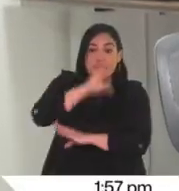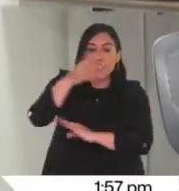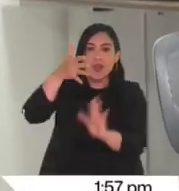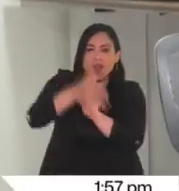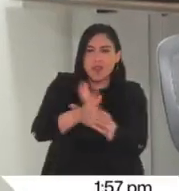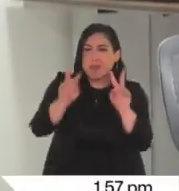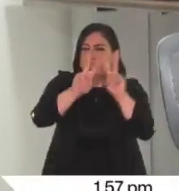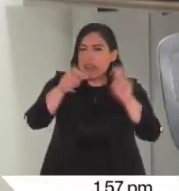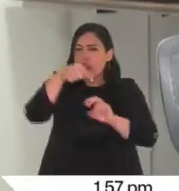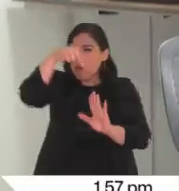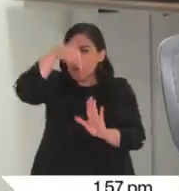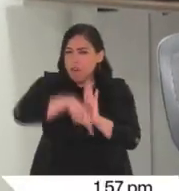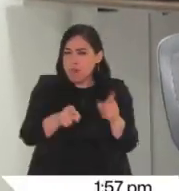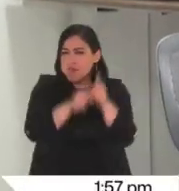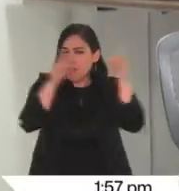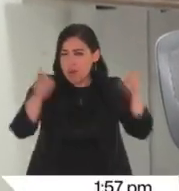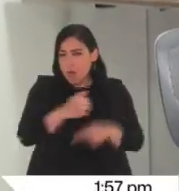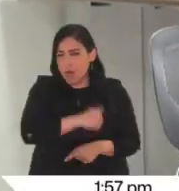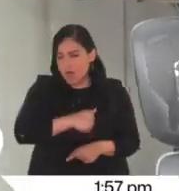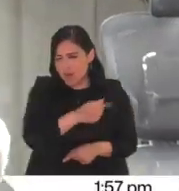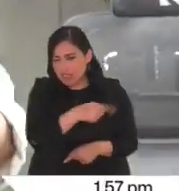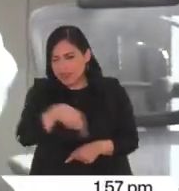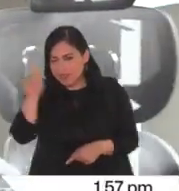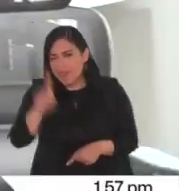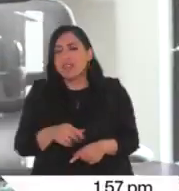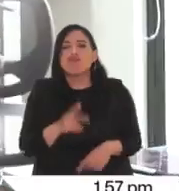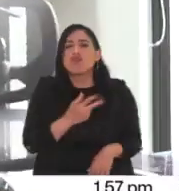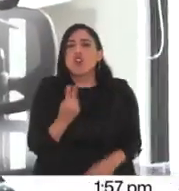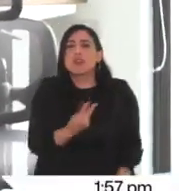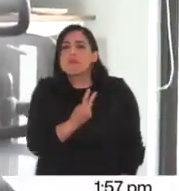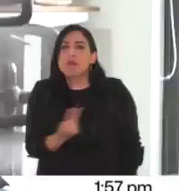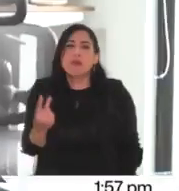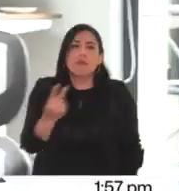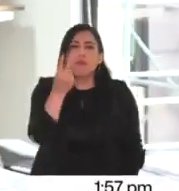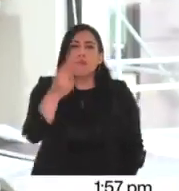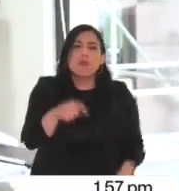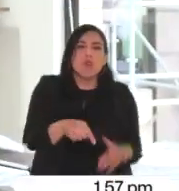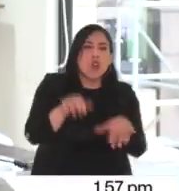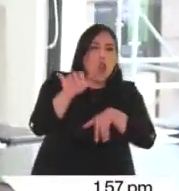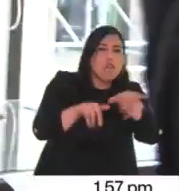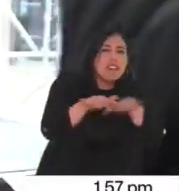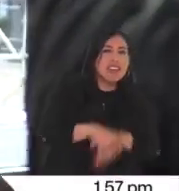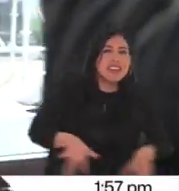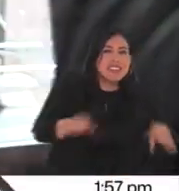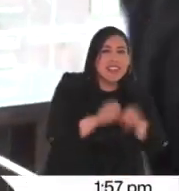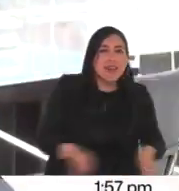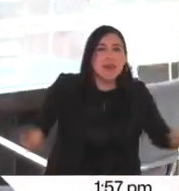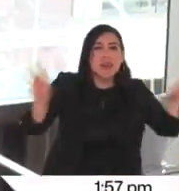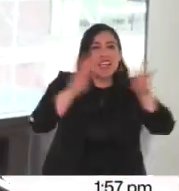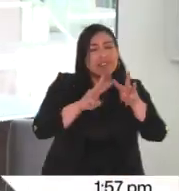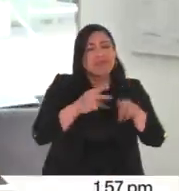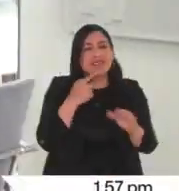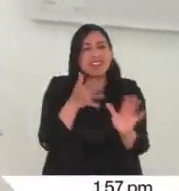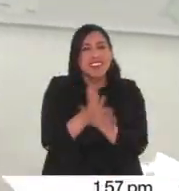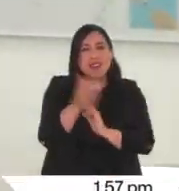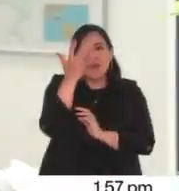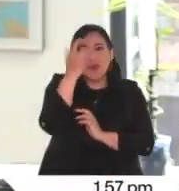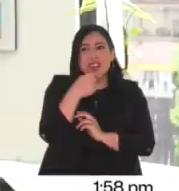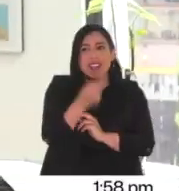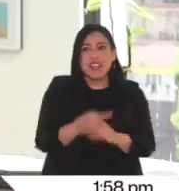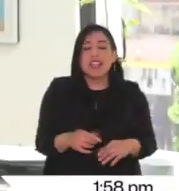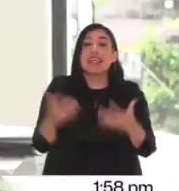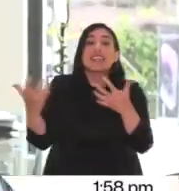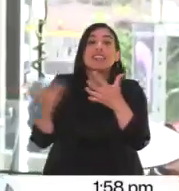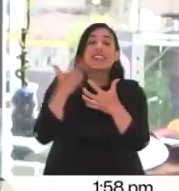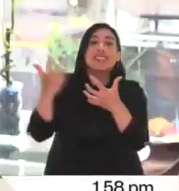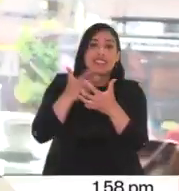y quiero que hablemos un poco de eso si te parece Vamos caminando un poco y nos va mostrando esa oficina calidad de la que hablas porque mira el